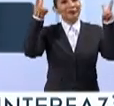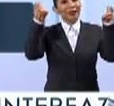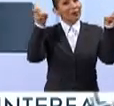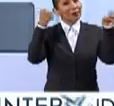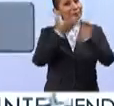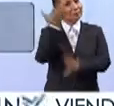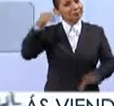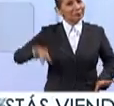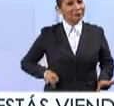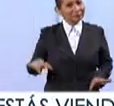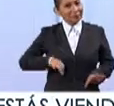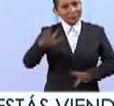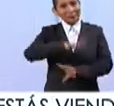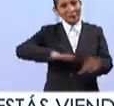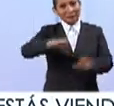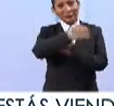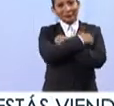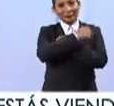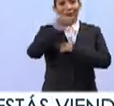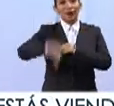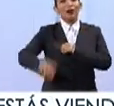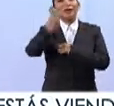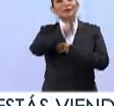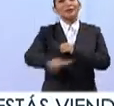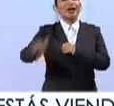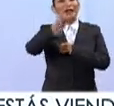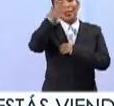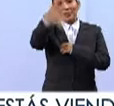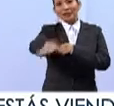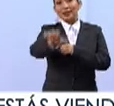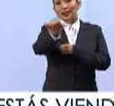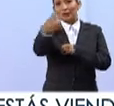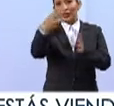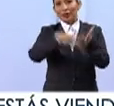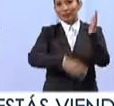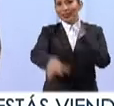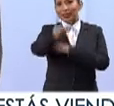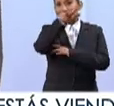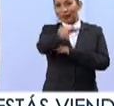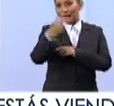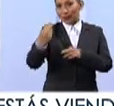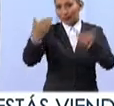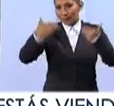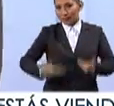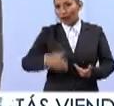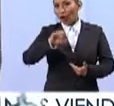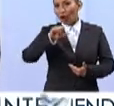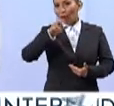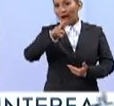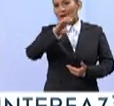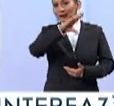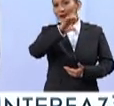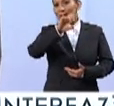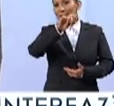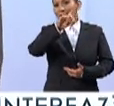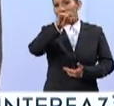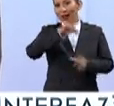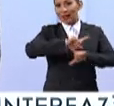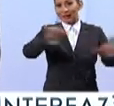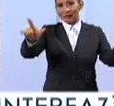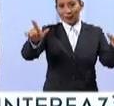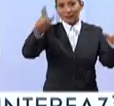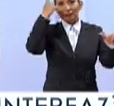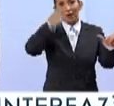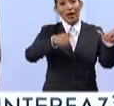muy interesantes del sector educativo hoy es viernes 10 de agosto del 2018 mi nombre es omar zepeda y estamos listos estamos